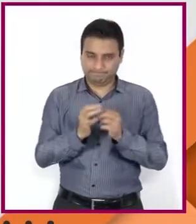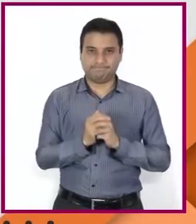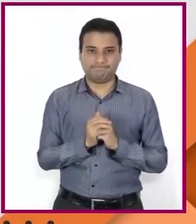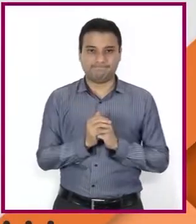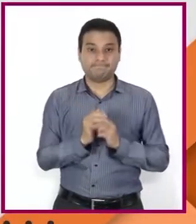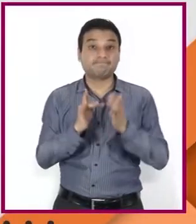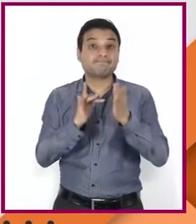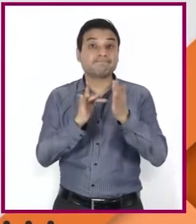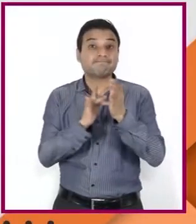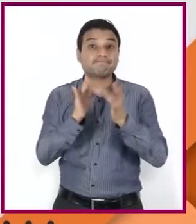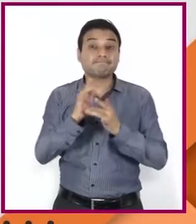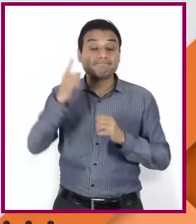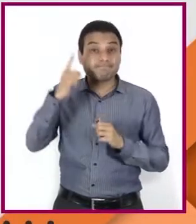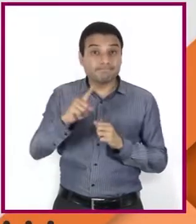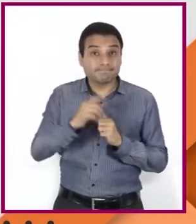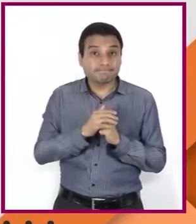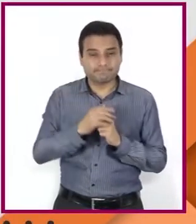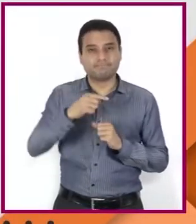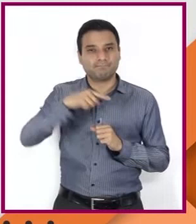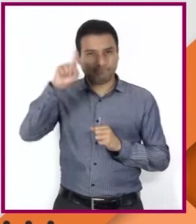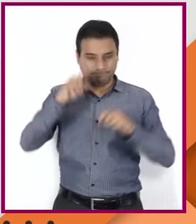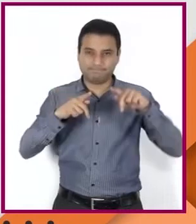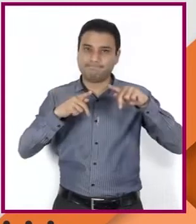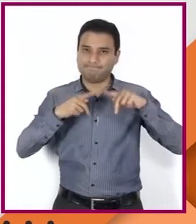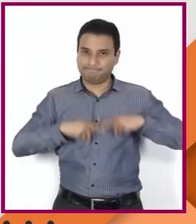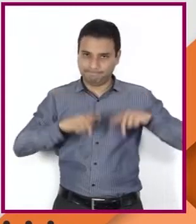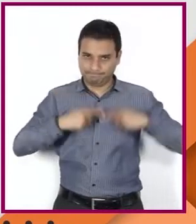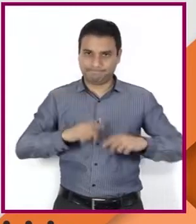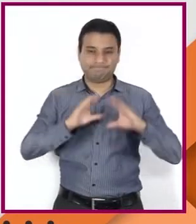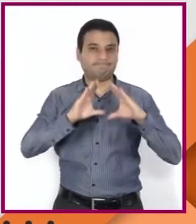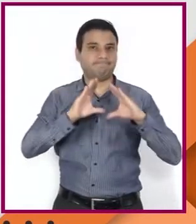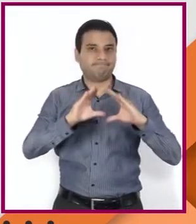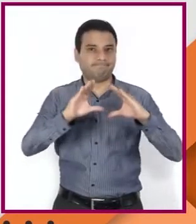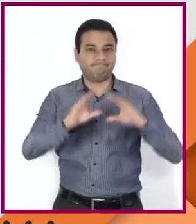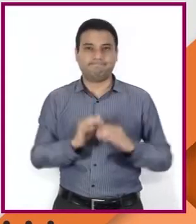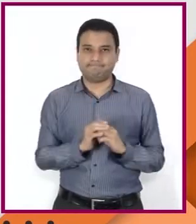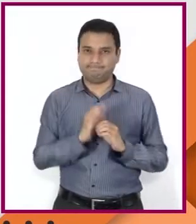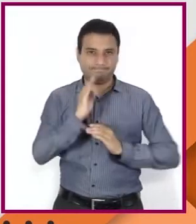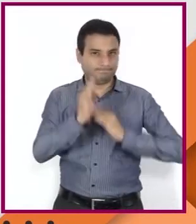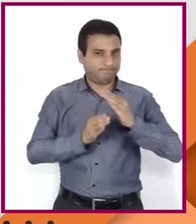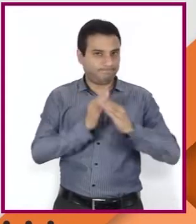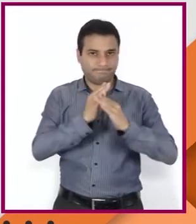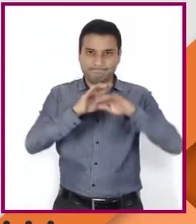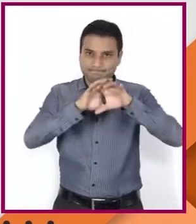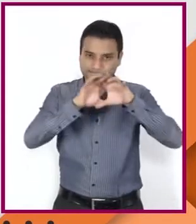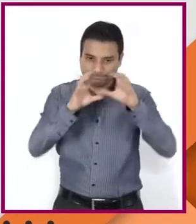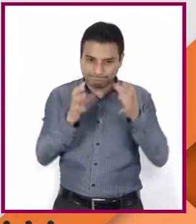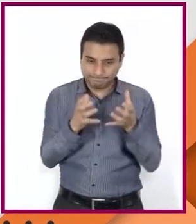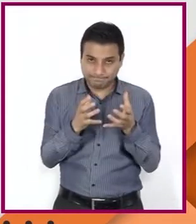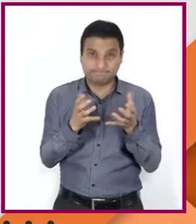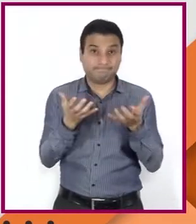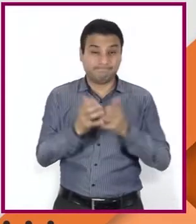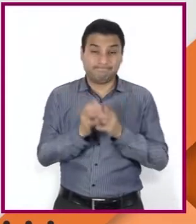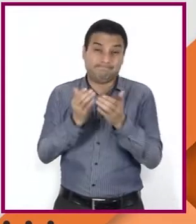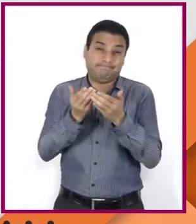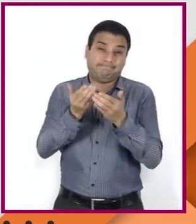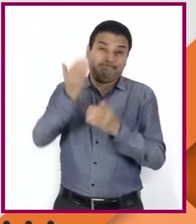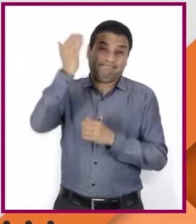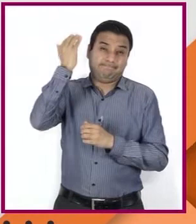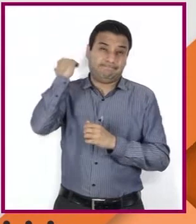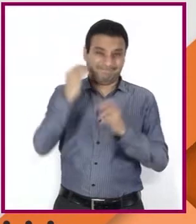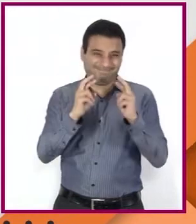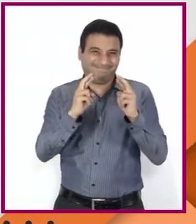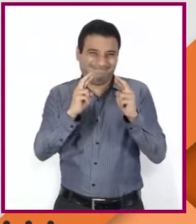Jesús, esta noticia la debían transmitir los cristianos a todo el mundo, por lo cual, desde muy temprano, miembros de esta